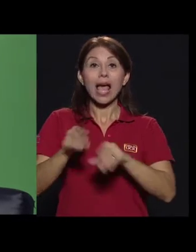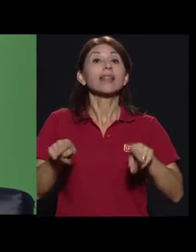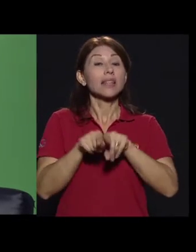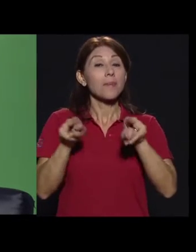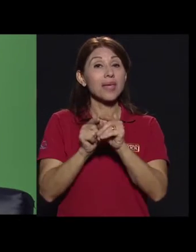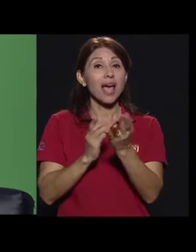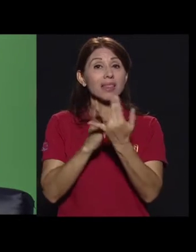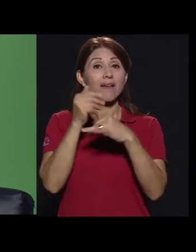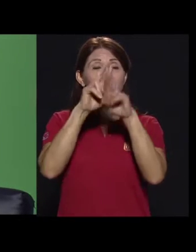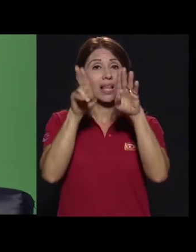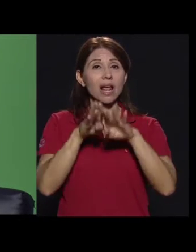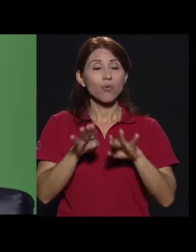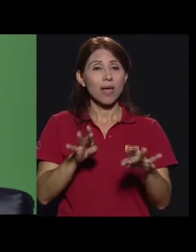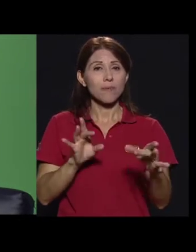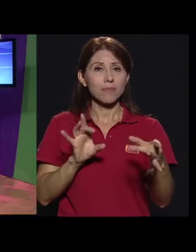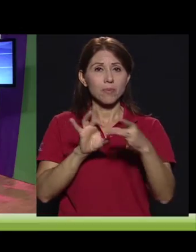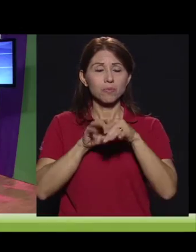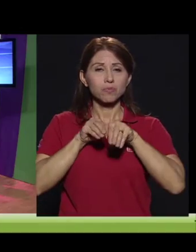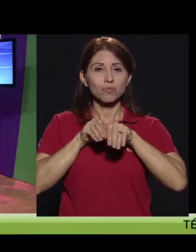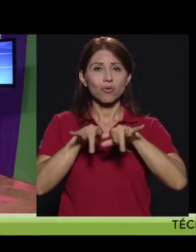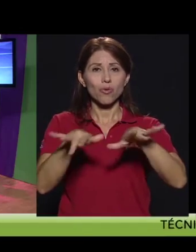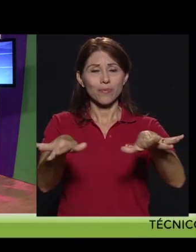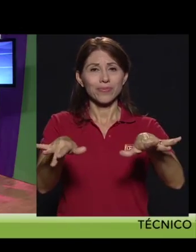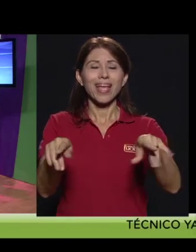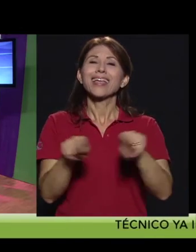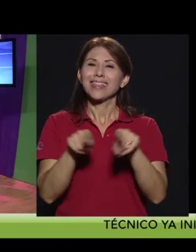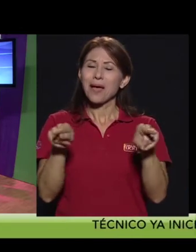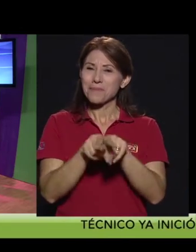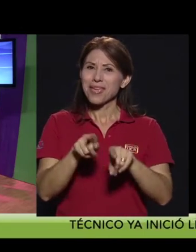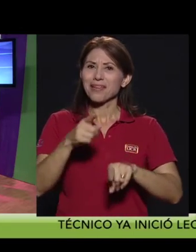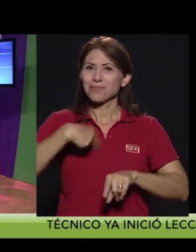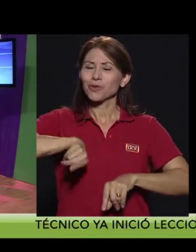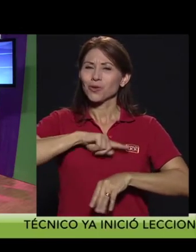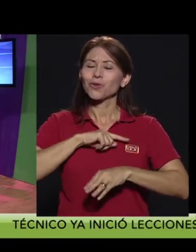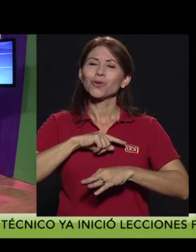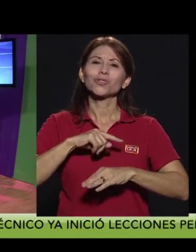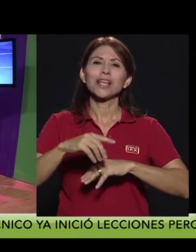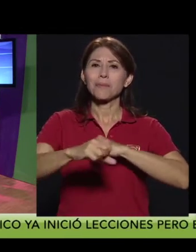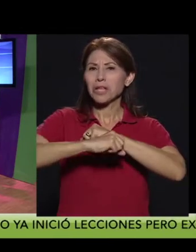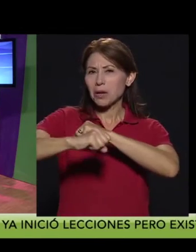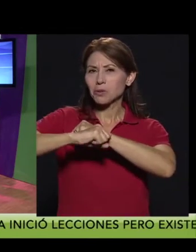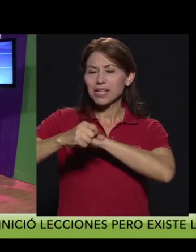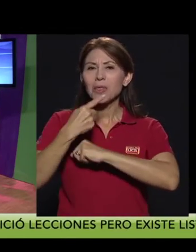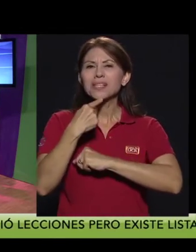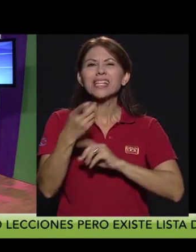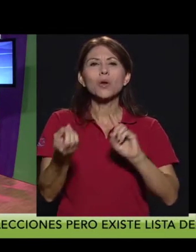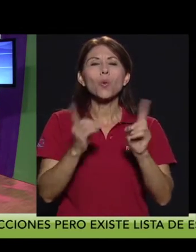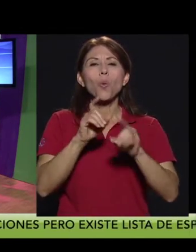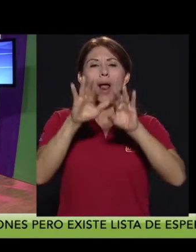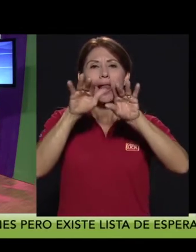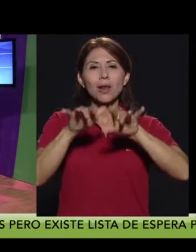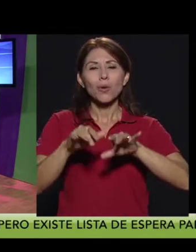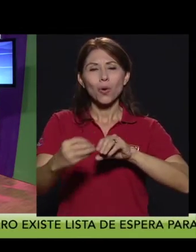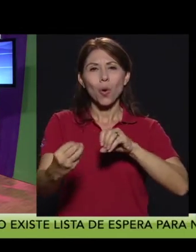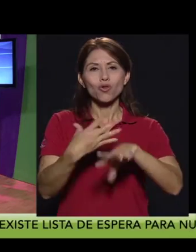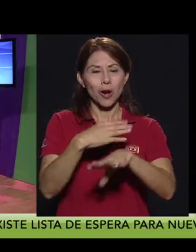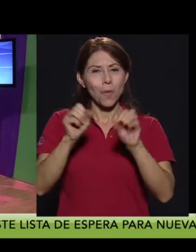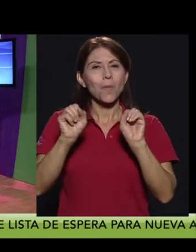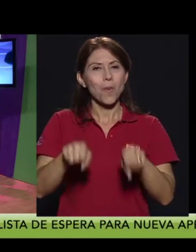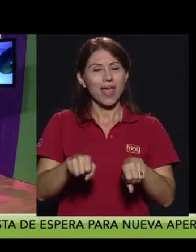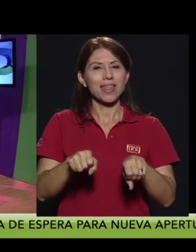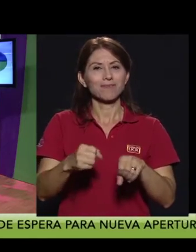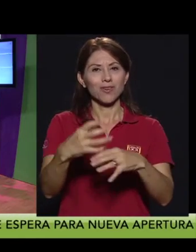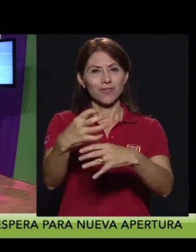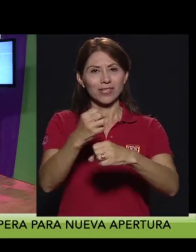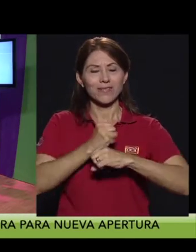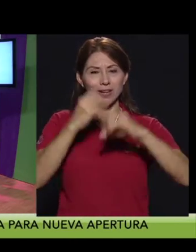promocionado. También contamos, por medio de las redes sociales, hemos anunciado el correo en el que se pueden informar, que ya después les